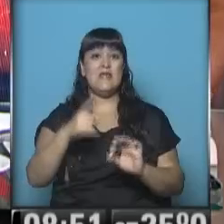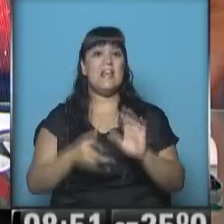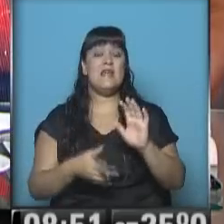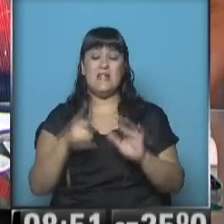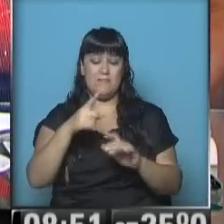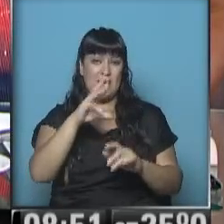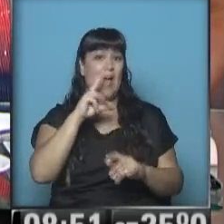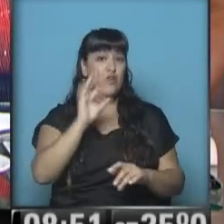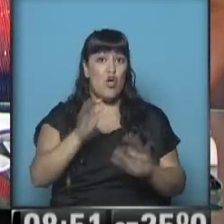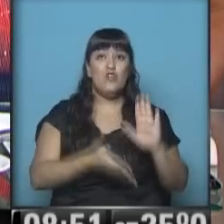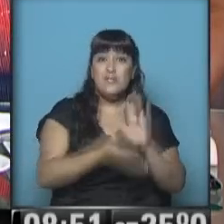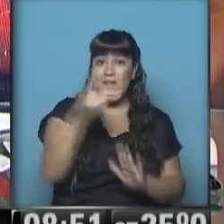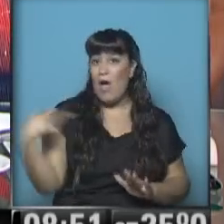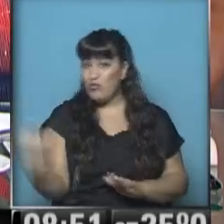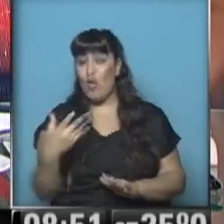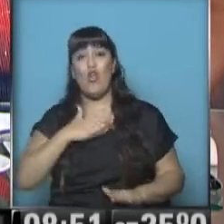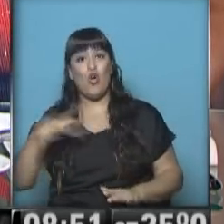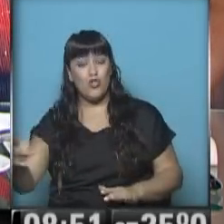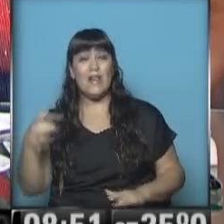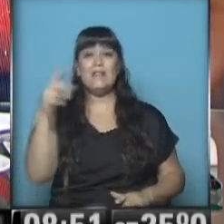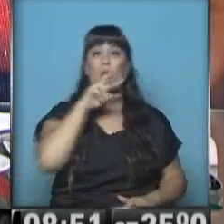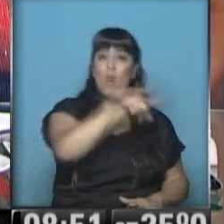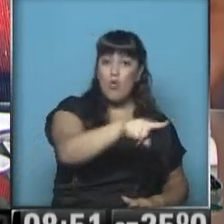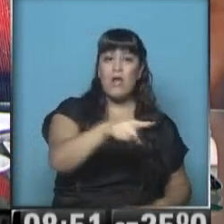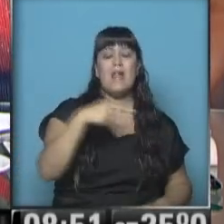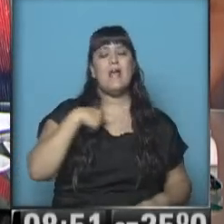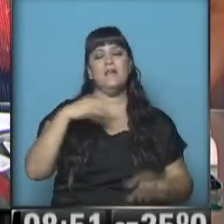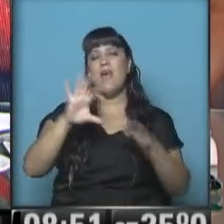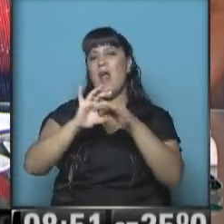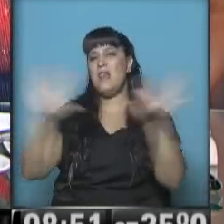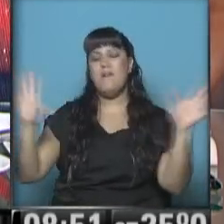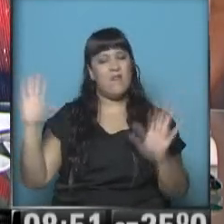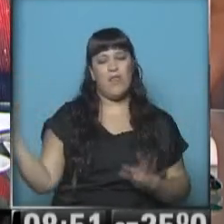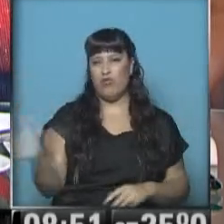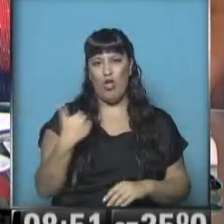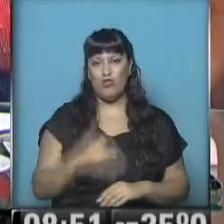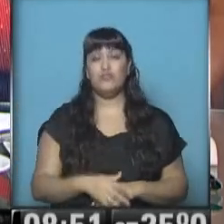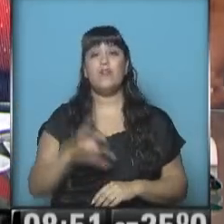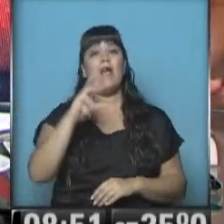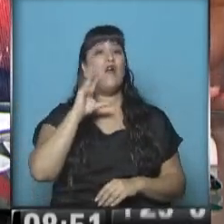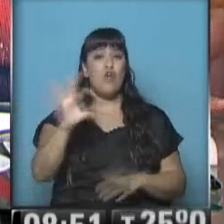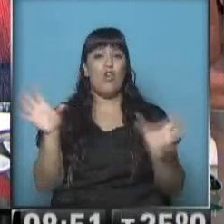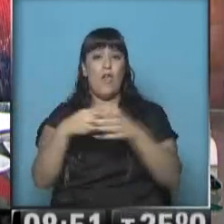están todos contentos y ella está está liberada de todos bueno carrio fuera de frente amplio unen